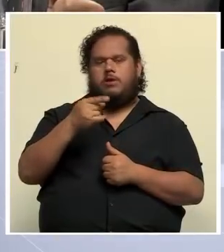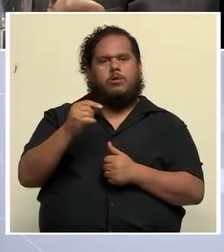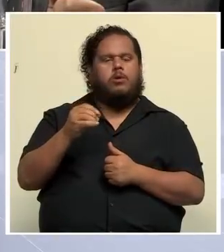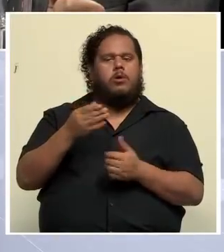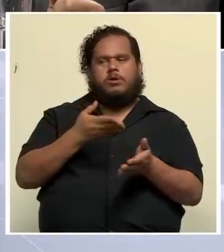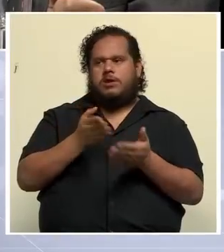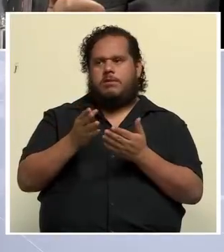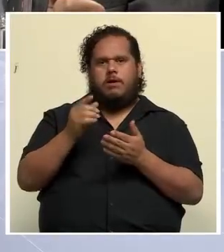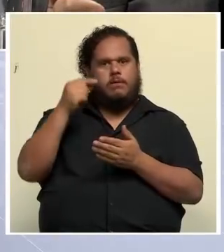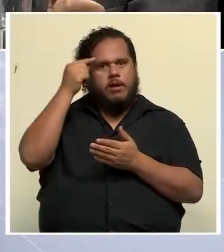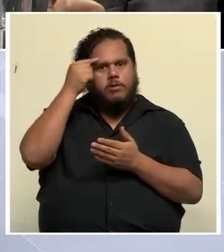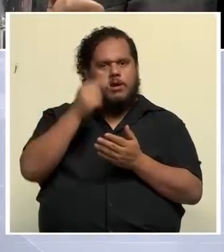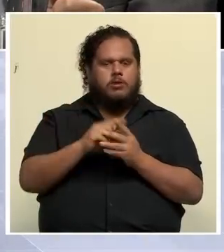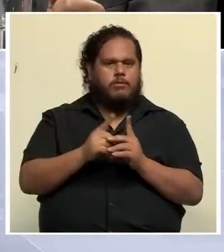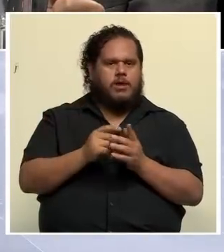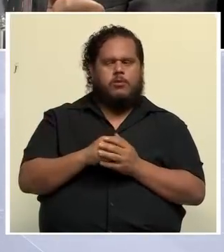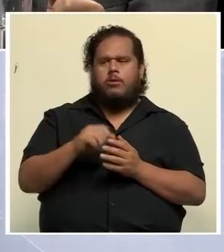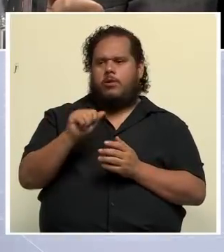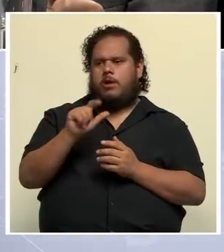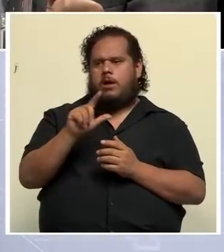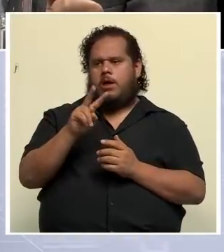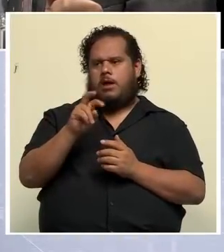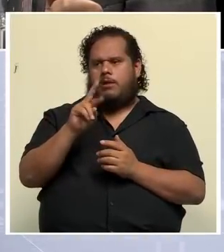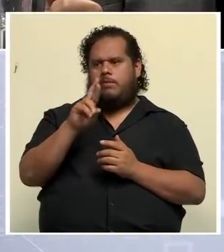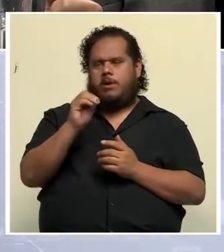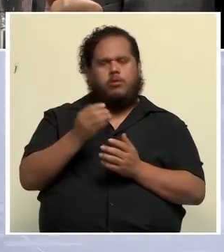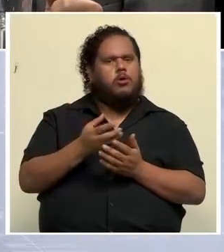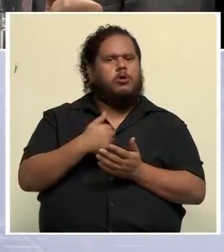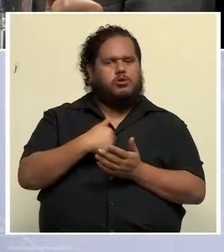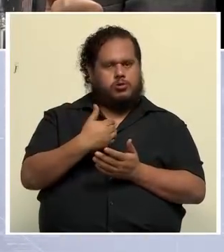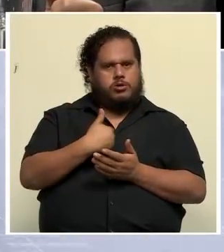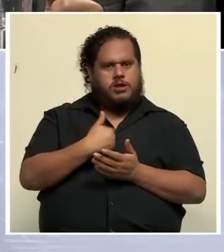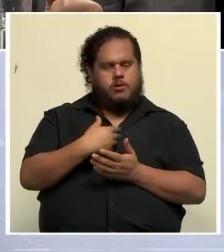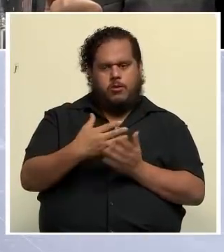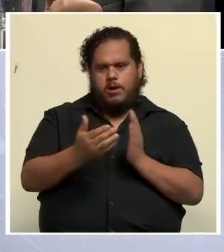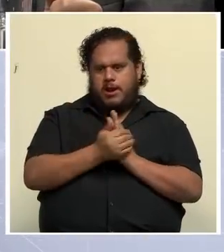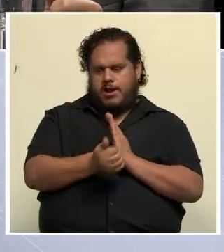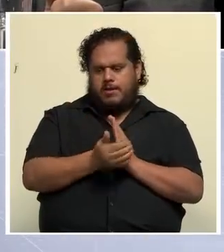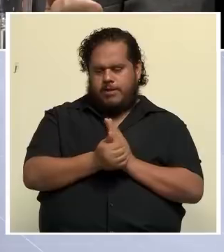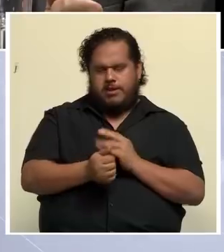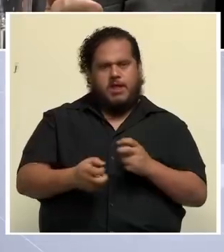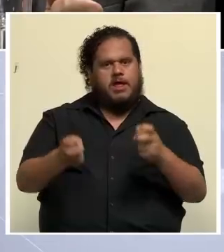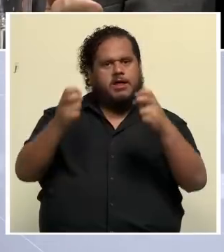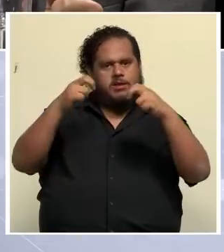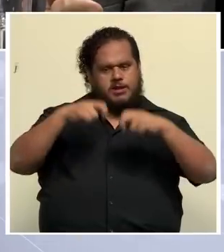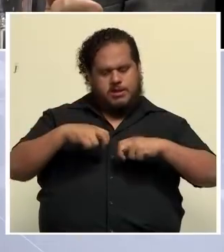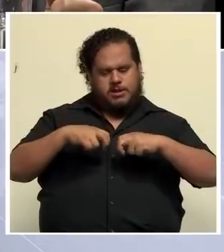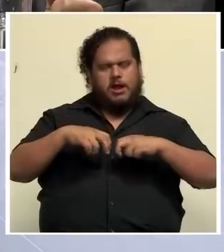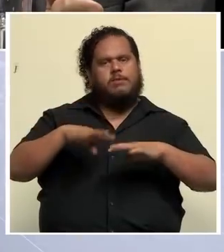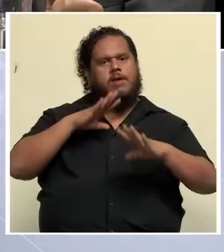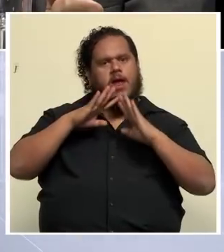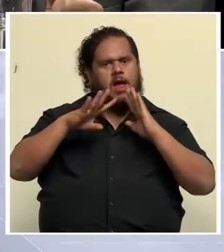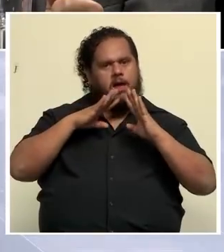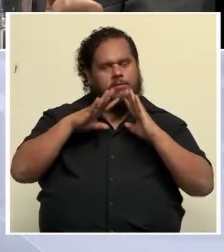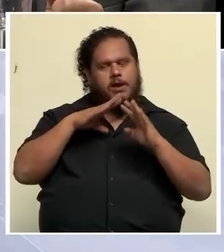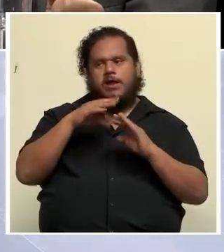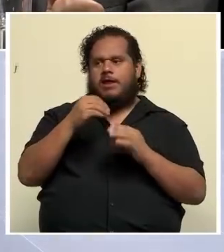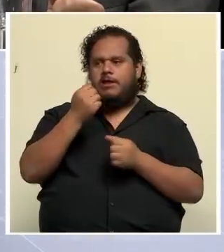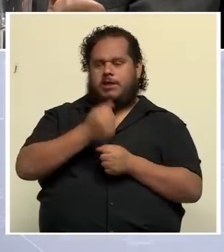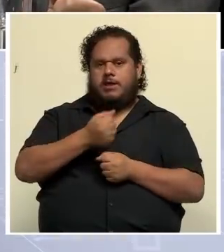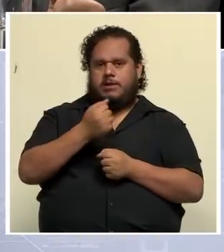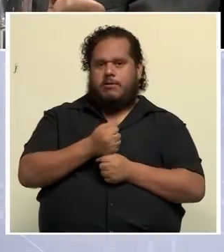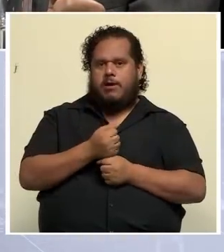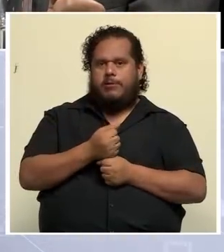gobierno. Pero, don Álvaro, yo tengo la capacidad de sentarme a conversar y a